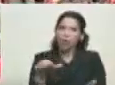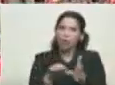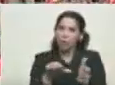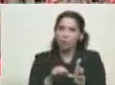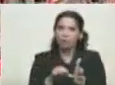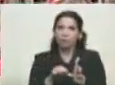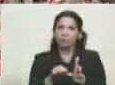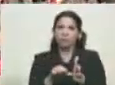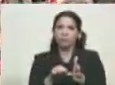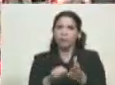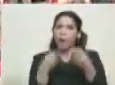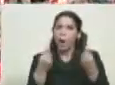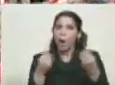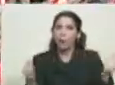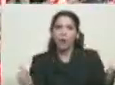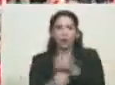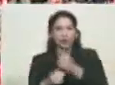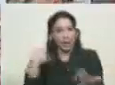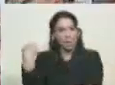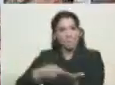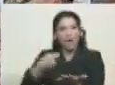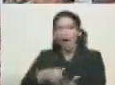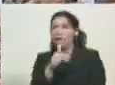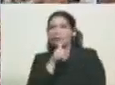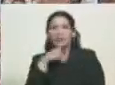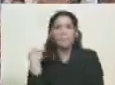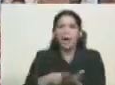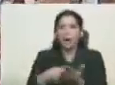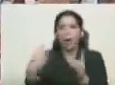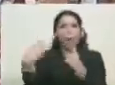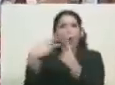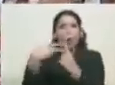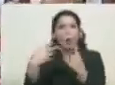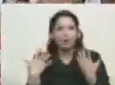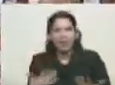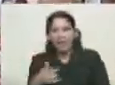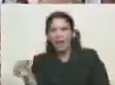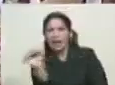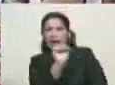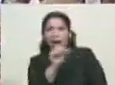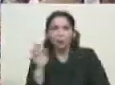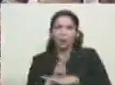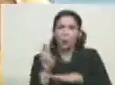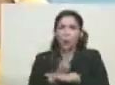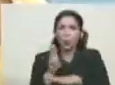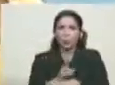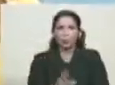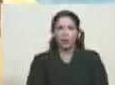cómo consiguieron el financiamiento. ¿Quién pagó los hoteles? ¿Los carros que usaron?